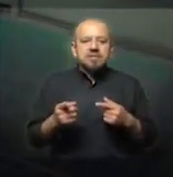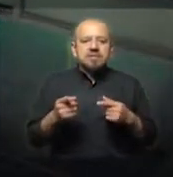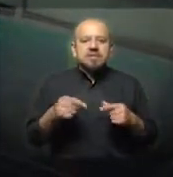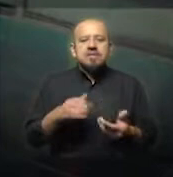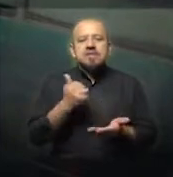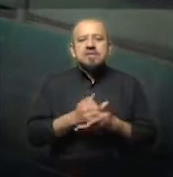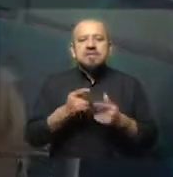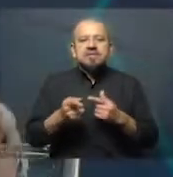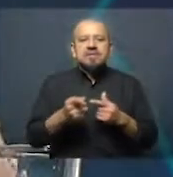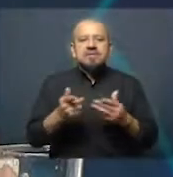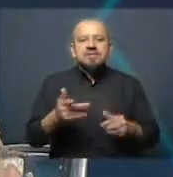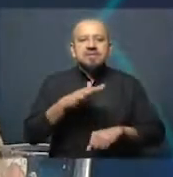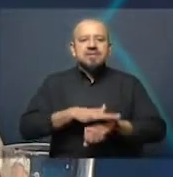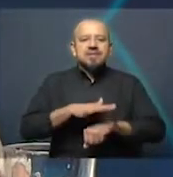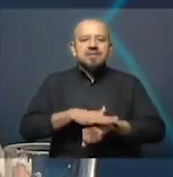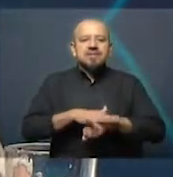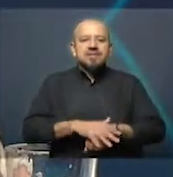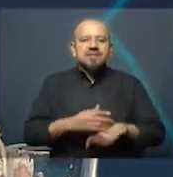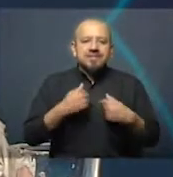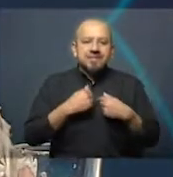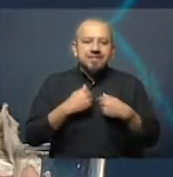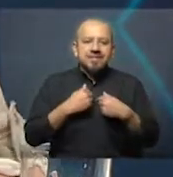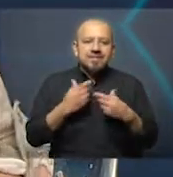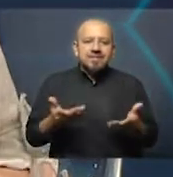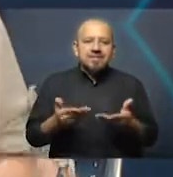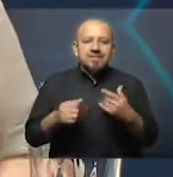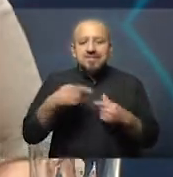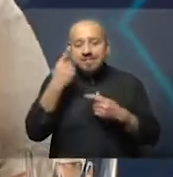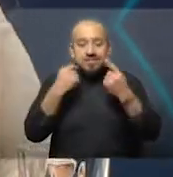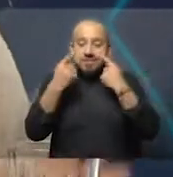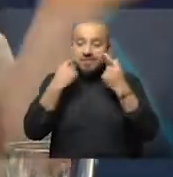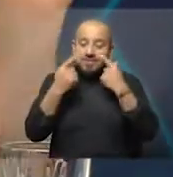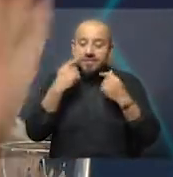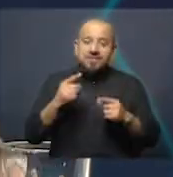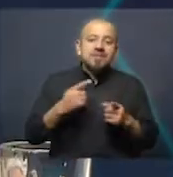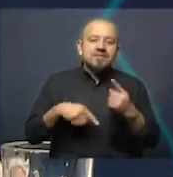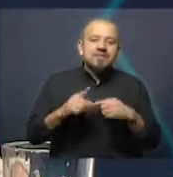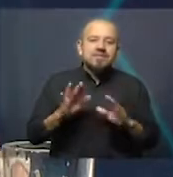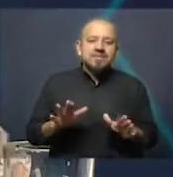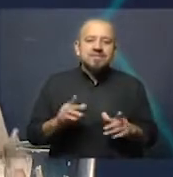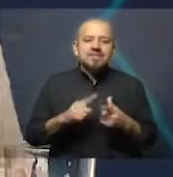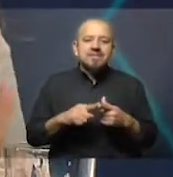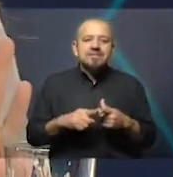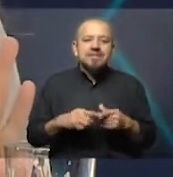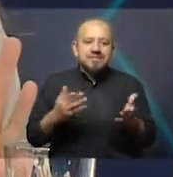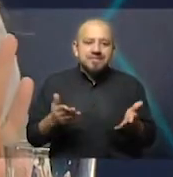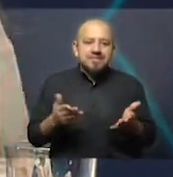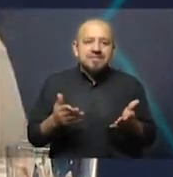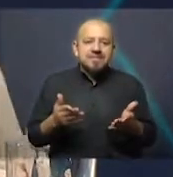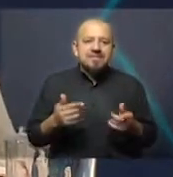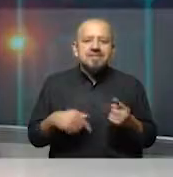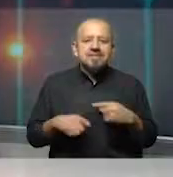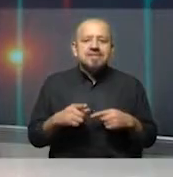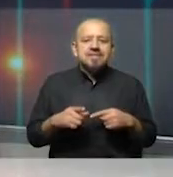qué momento no tan emotivo para mí acá acá pero bueno ves ahora en entender Si